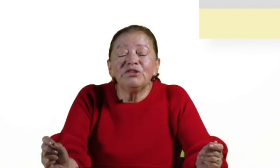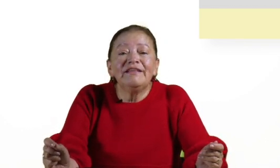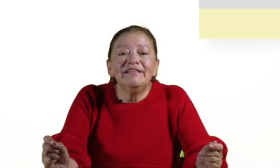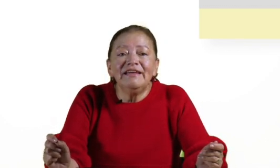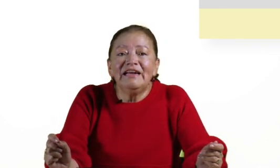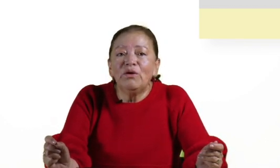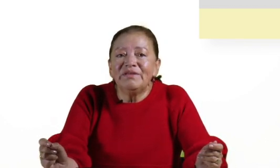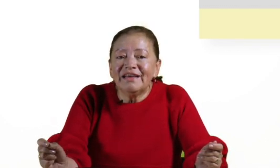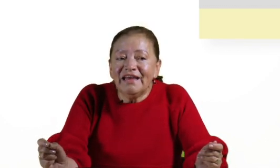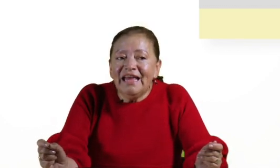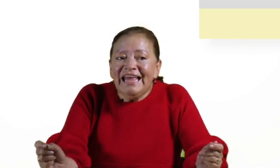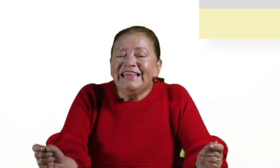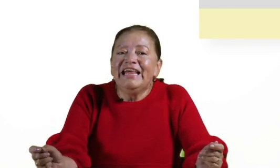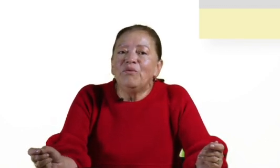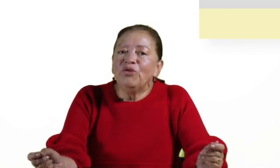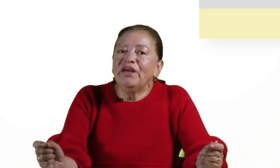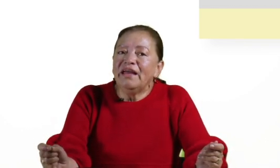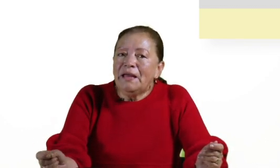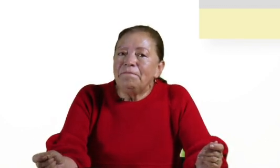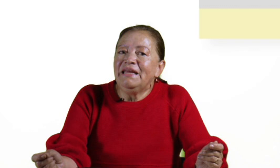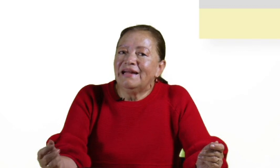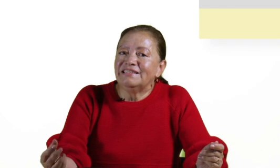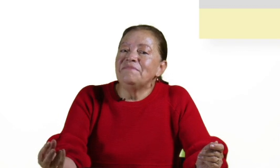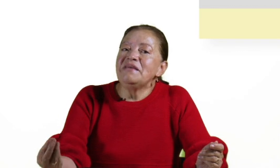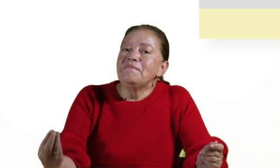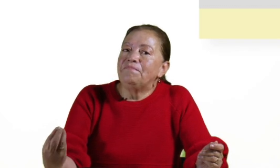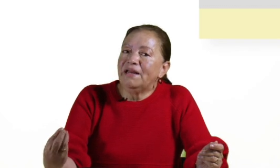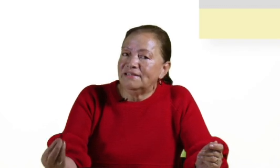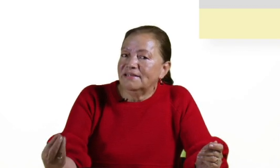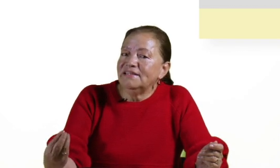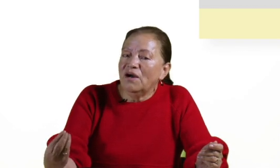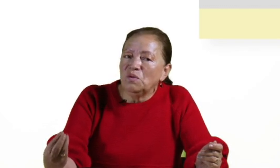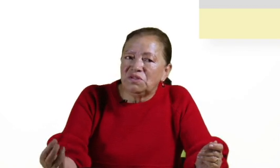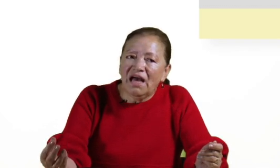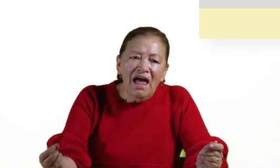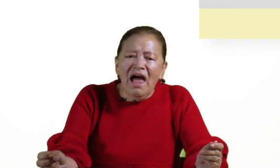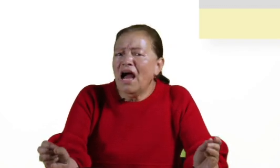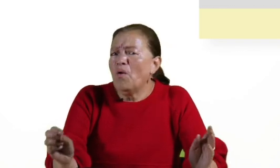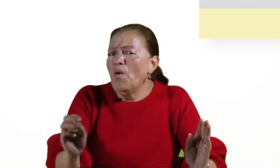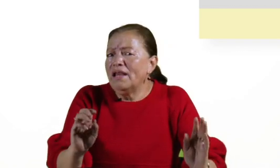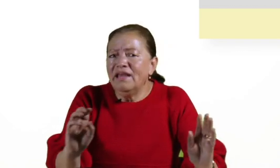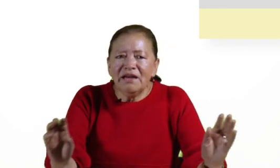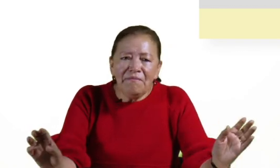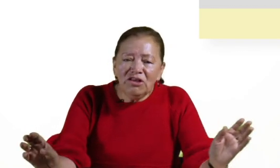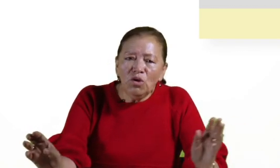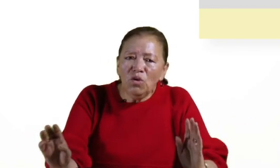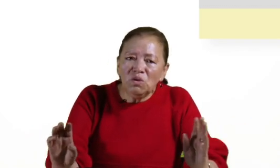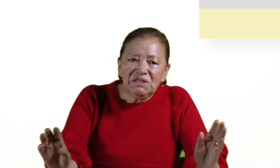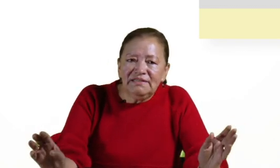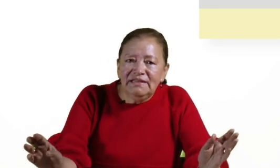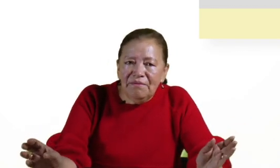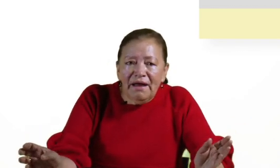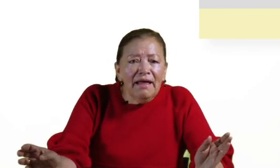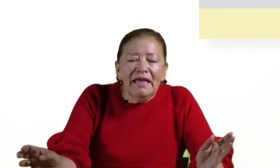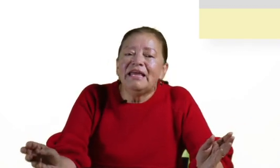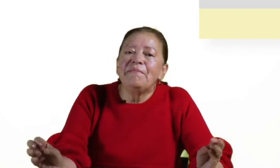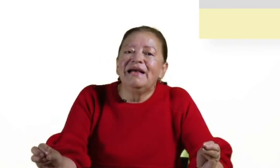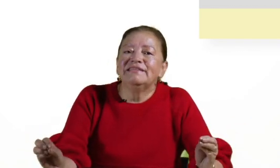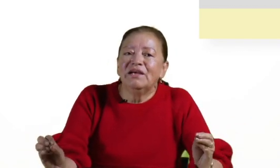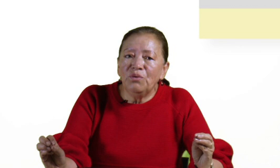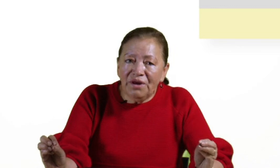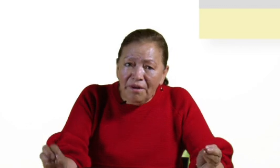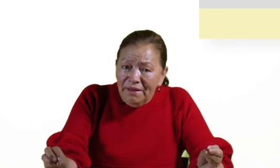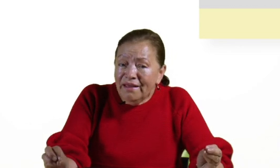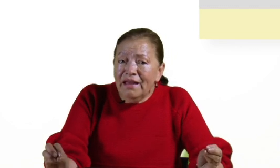es importante tener en cuenta que debo de mirar si mi empresa se ajusta a cualquier método o sistema que